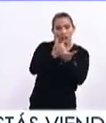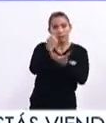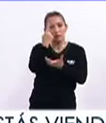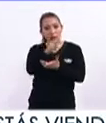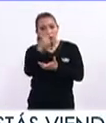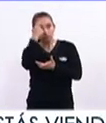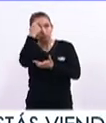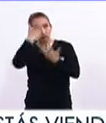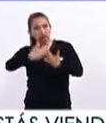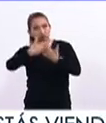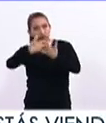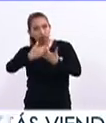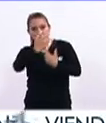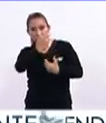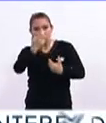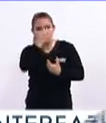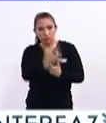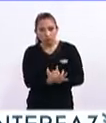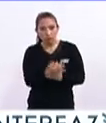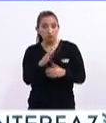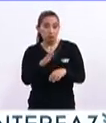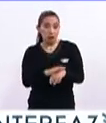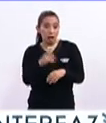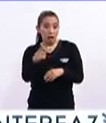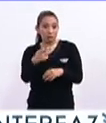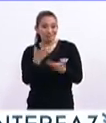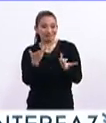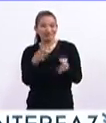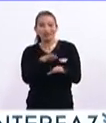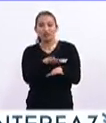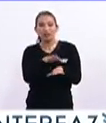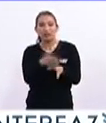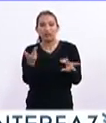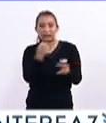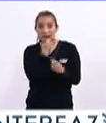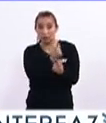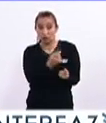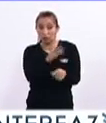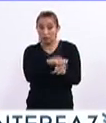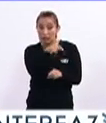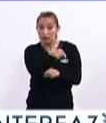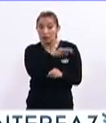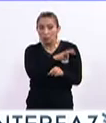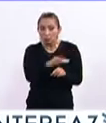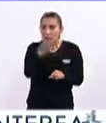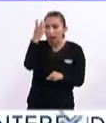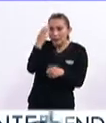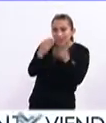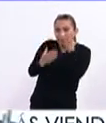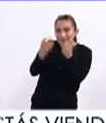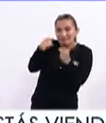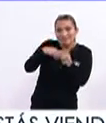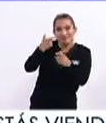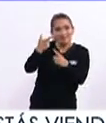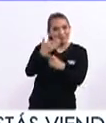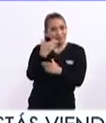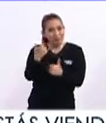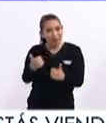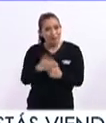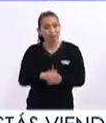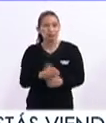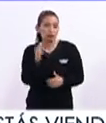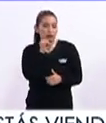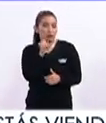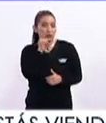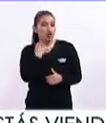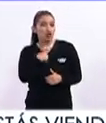nuestras capacidades cognitivas al 100, sobre todo hablando en este caso de los niños, en que ellos puedan aprender de una manera óptima. Como